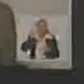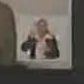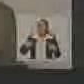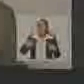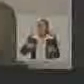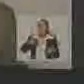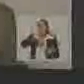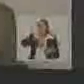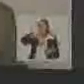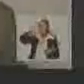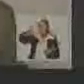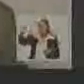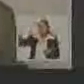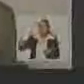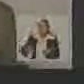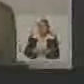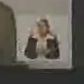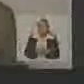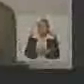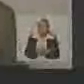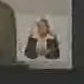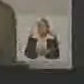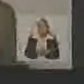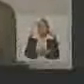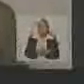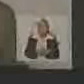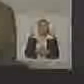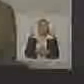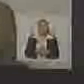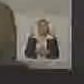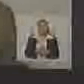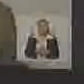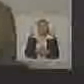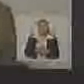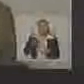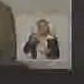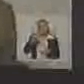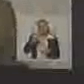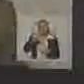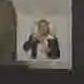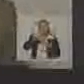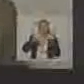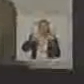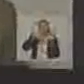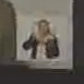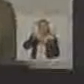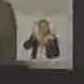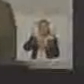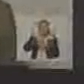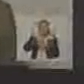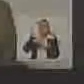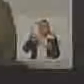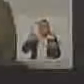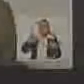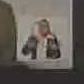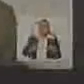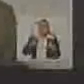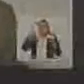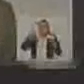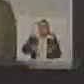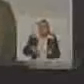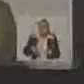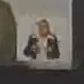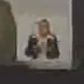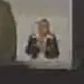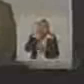propia capacidad y potencialidad de los ciudadanos, casi medio millón de juarenses, podamos crear un nuevo futuro,